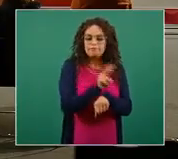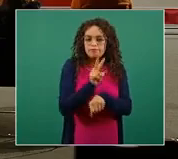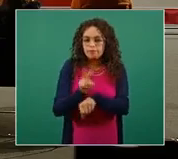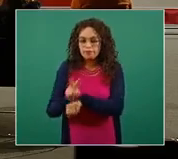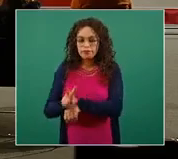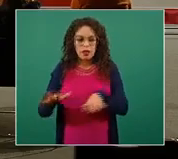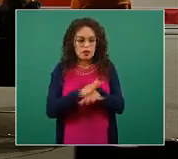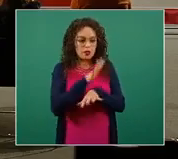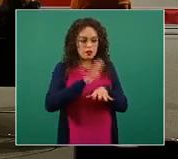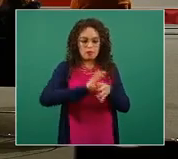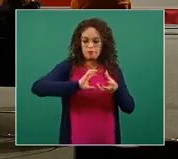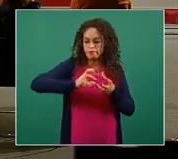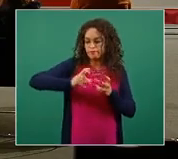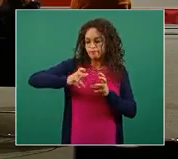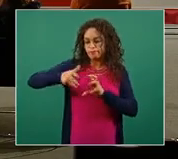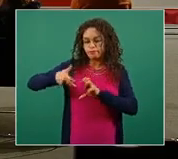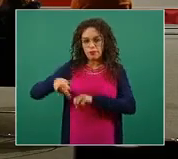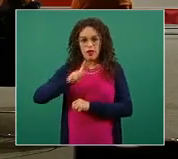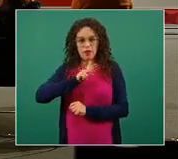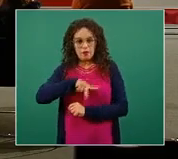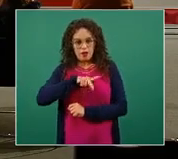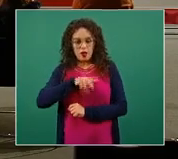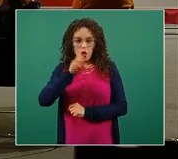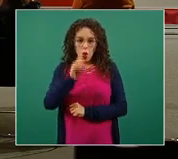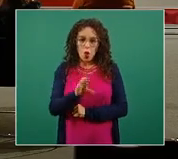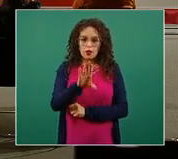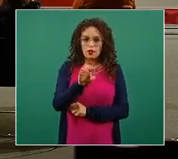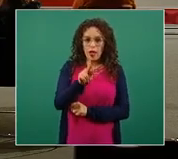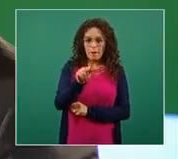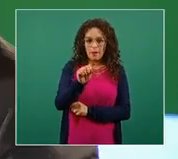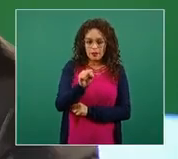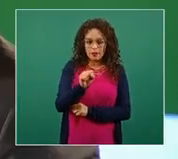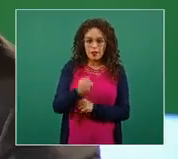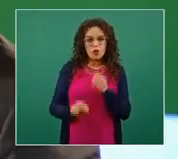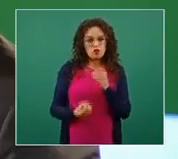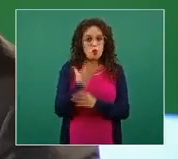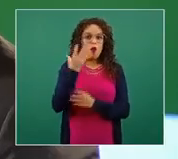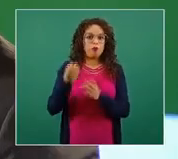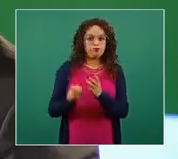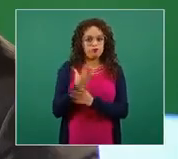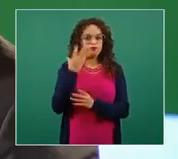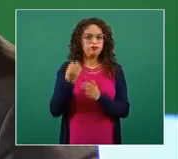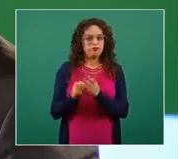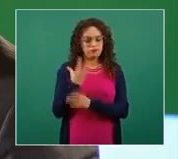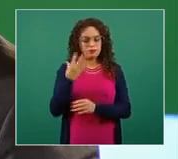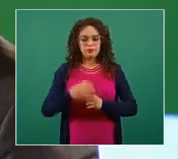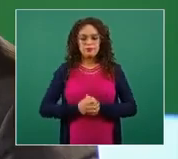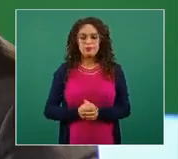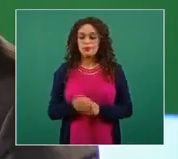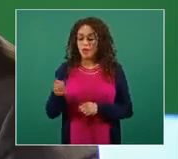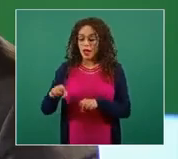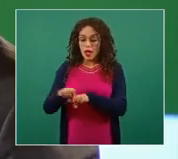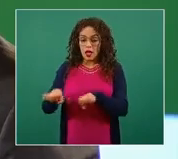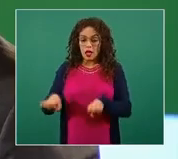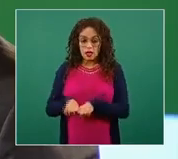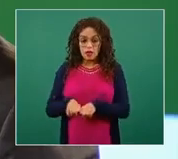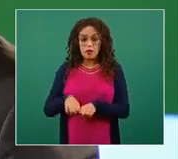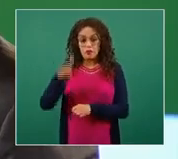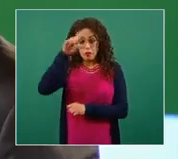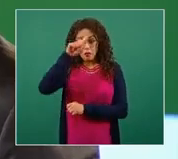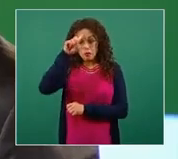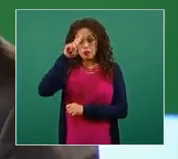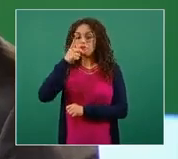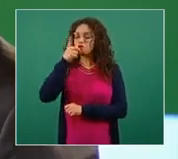cepas emergentes. Pero queda el mensaje fundamental del Grupo Técnico Asesor, que es, se recomienda el uso de la vacuna